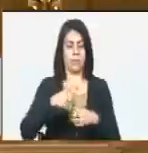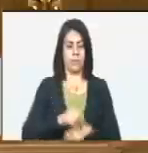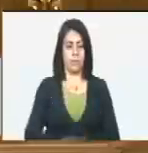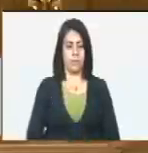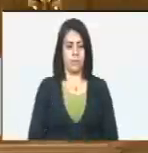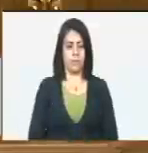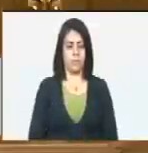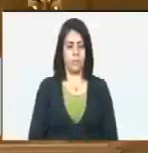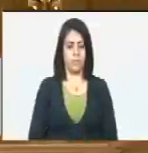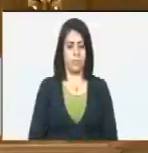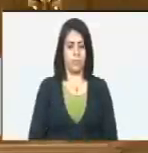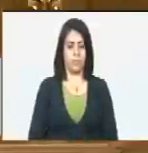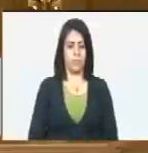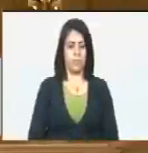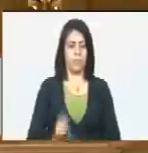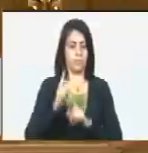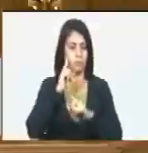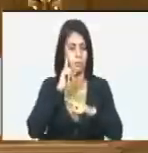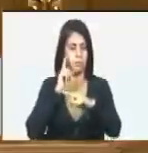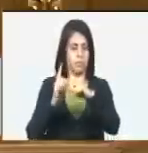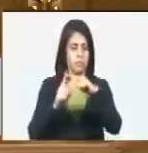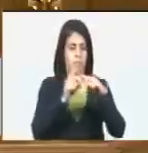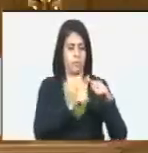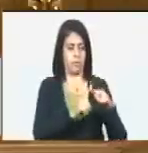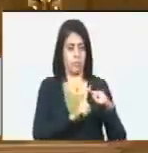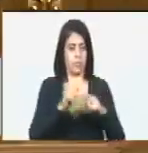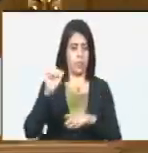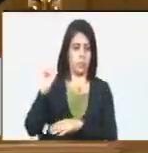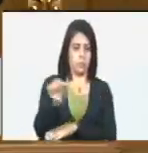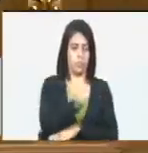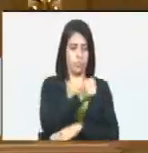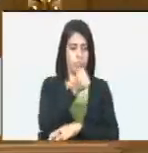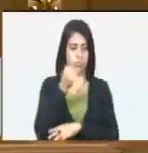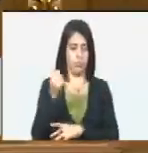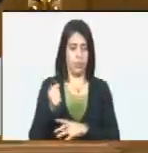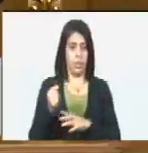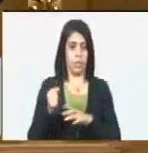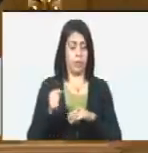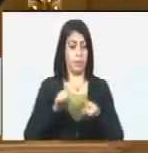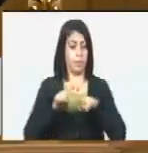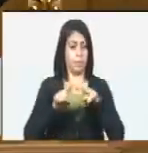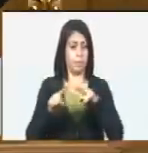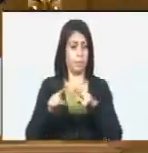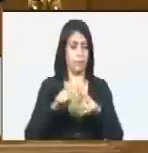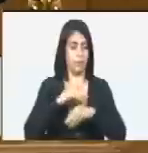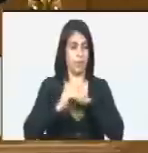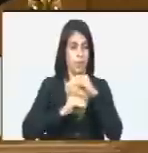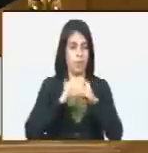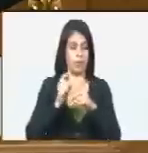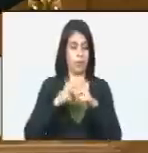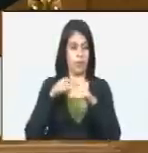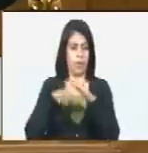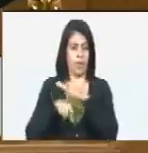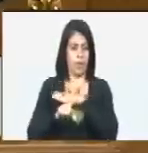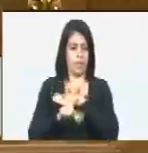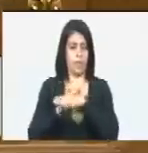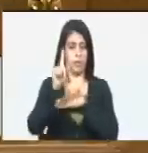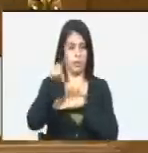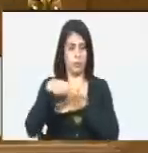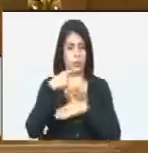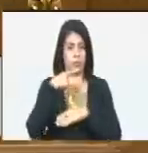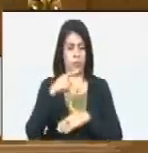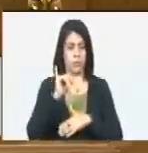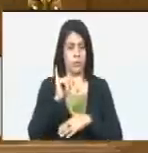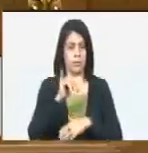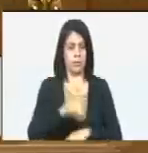fueron colocados en la mira del derrocamiento, en la mira del imperialismo norteamericano y sus aliados internos, incluido Pérez